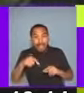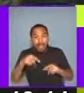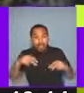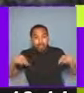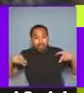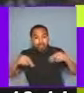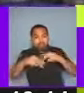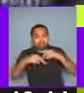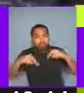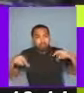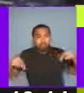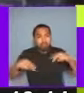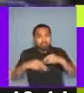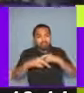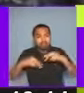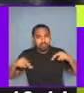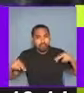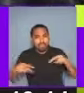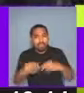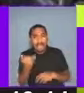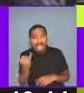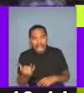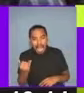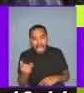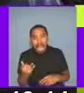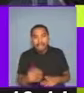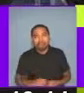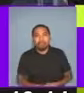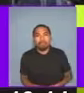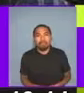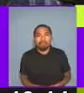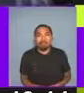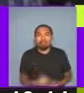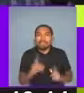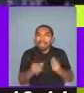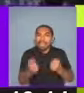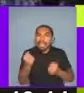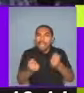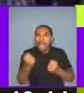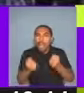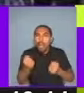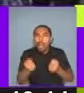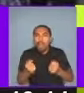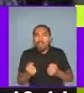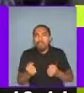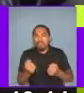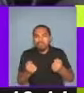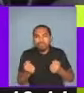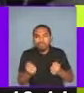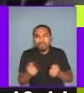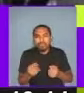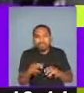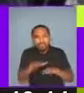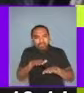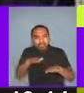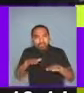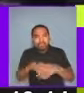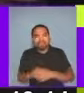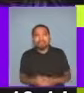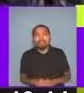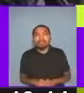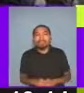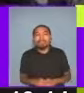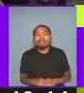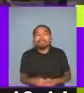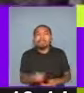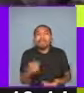las partes de la vereda y también el movimiento de vehículos a esta hora de la jornada, ¿no? ¿Los precios se mantienen, Jorge, más o menos? ¿Has visto algo de